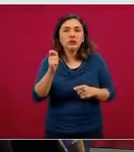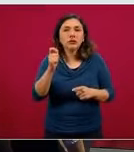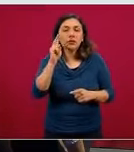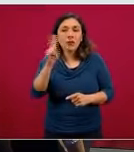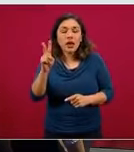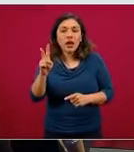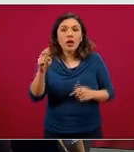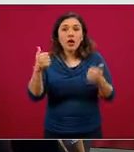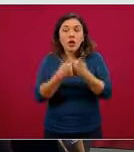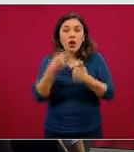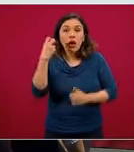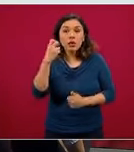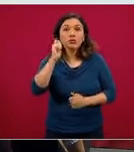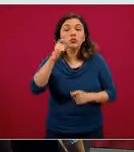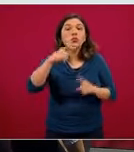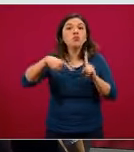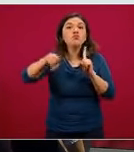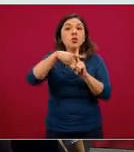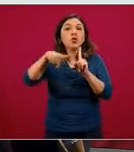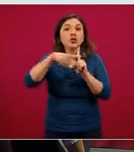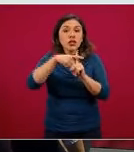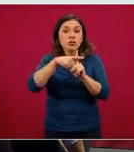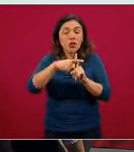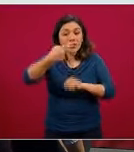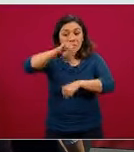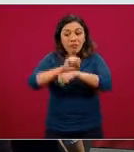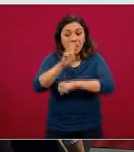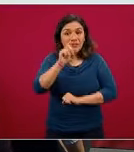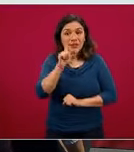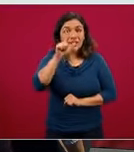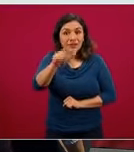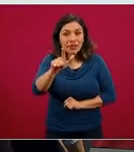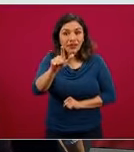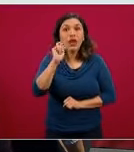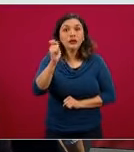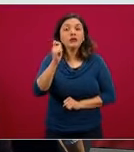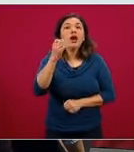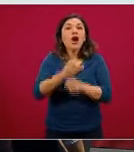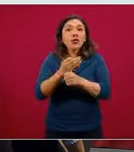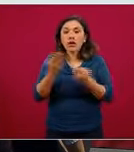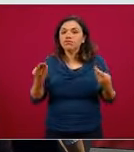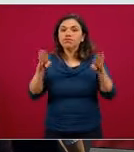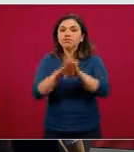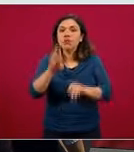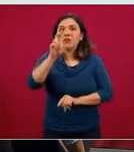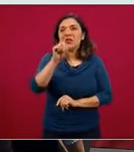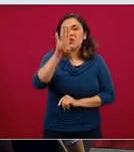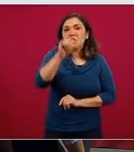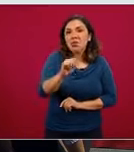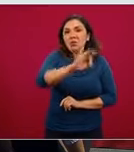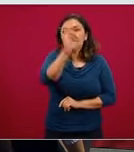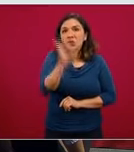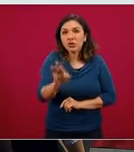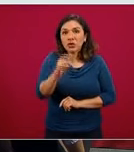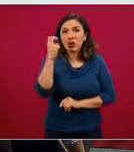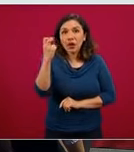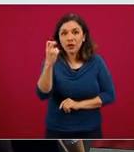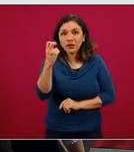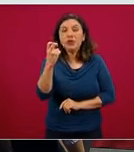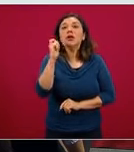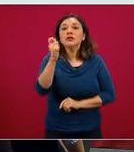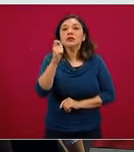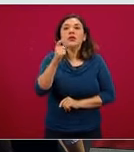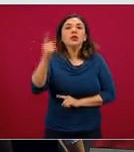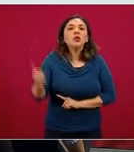el porcentaje de positividad, que para la semana 37 también está cerrando en un 39%, mantuvo